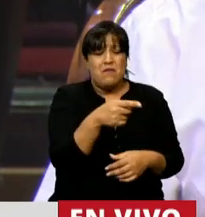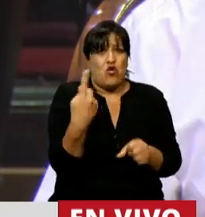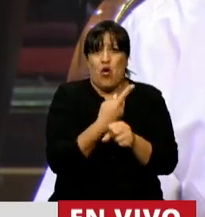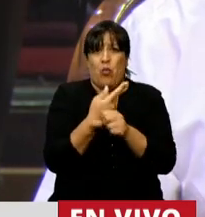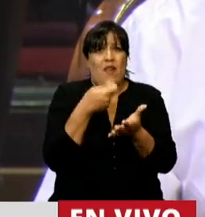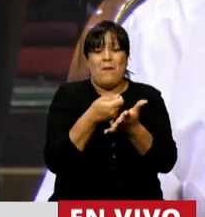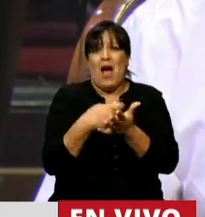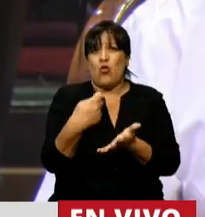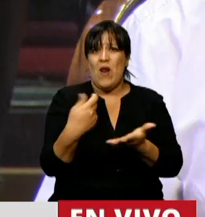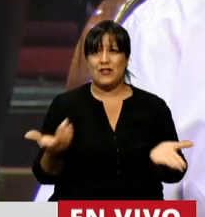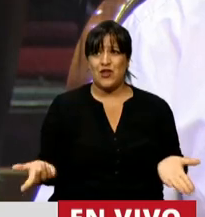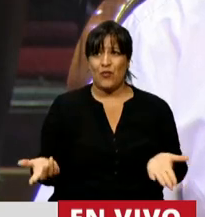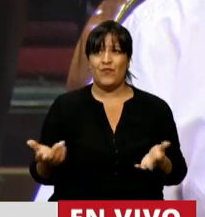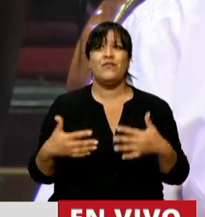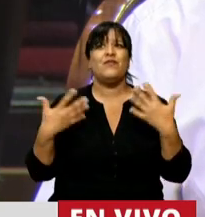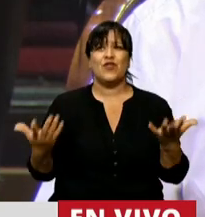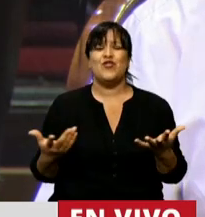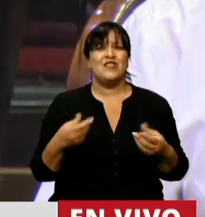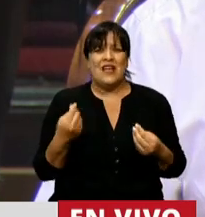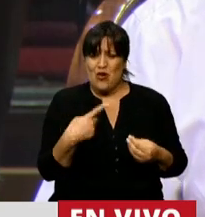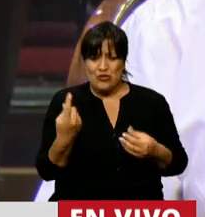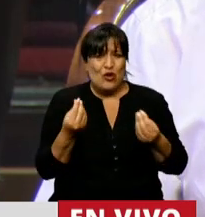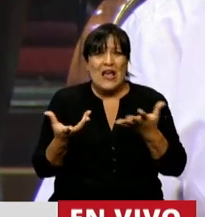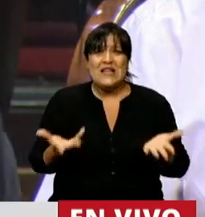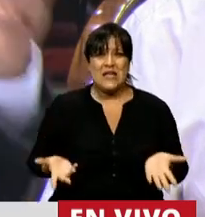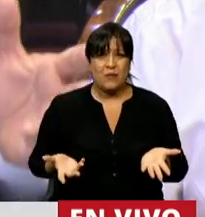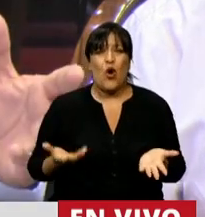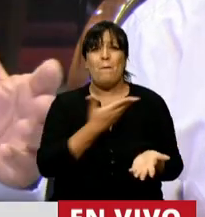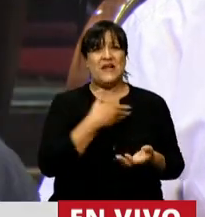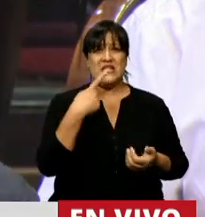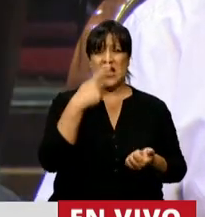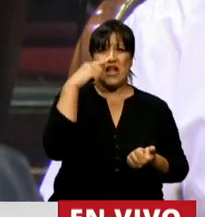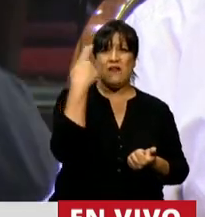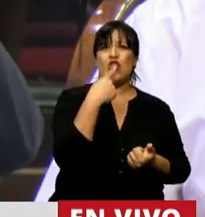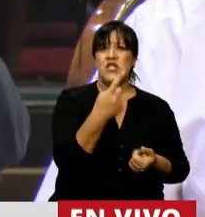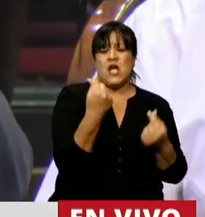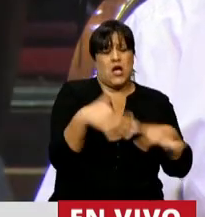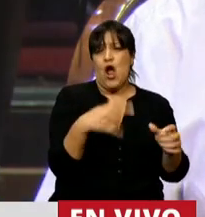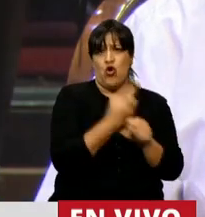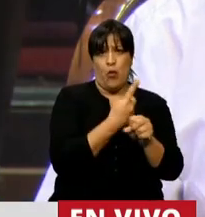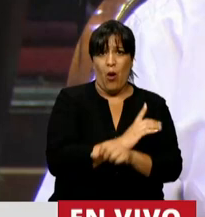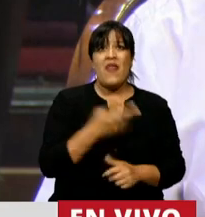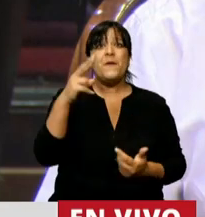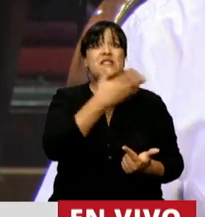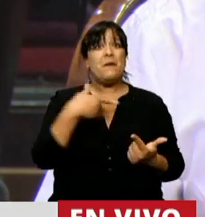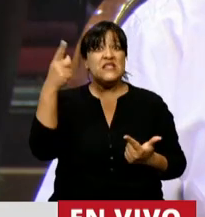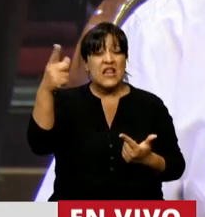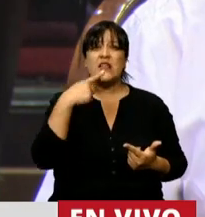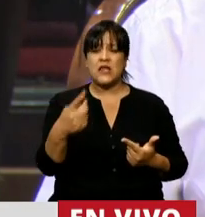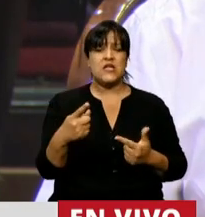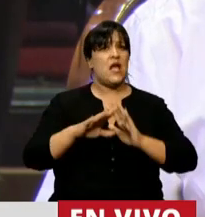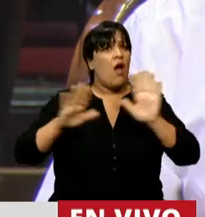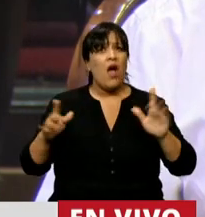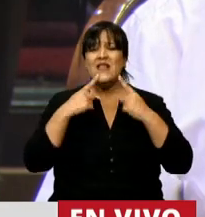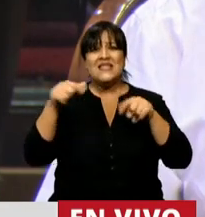las jubilaciones. Entonces, ¿qué estamos haciendo acá? El presidente dice que no puede porque es cara. Y la vicepresidenta dice,